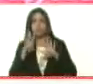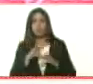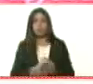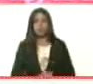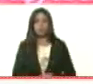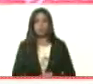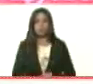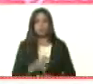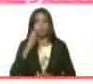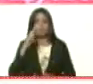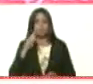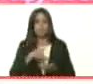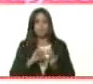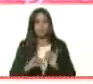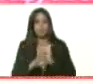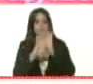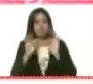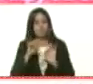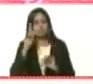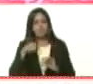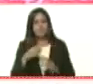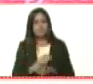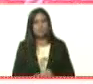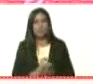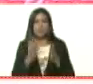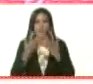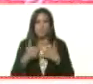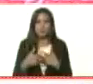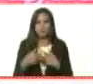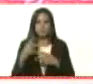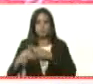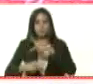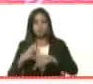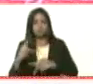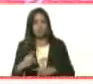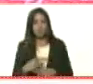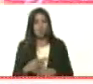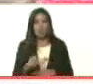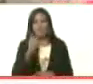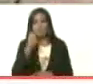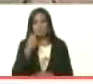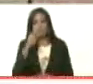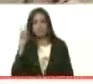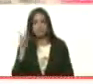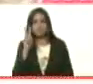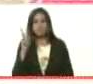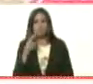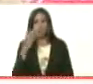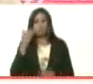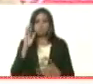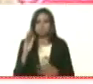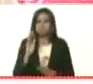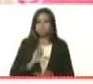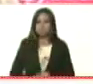1.119 aquí presentes, ahí está las empresas para producir la medicina de Venezuela, Naguará.